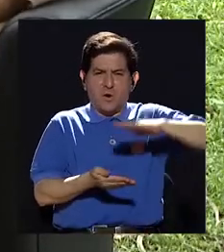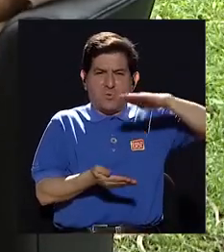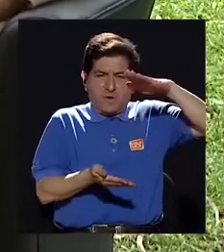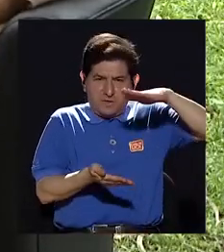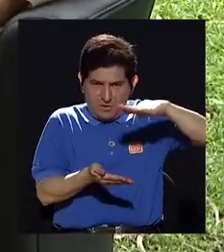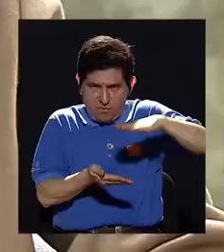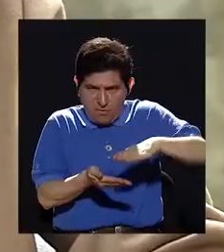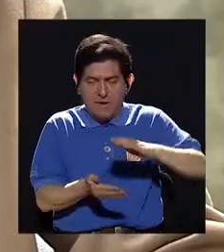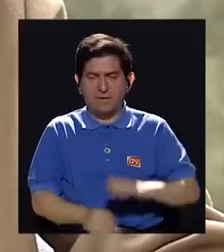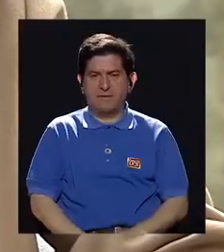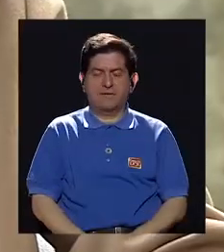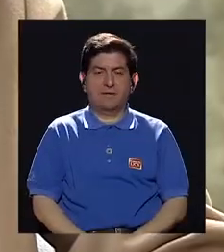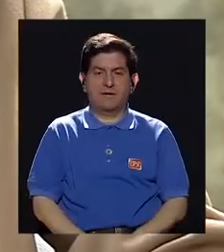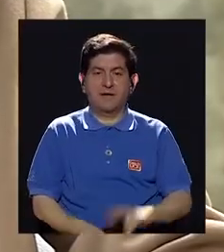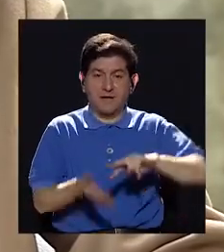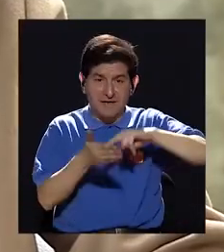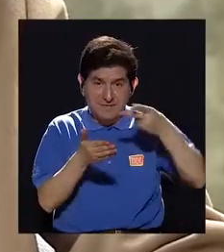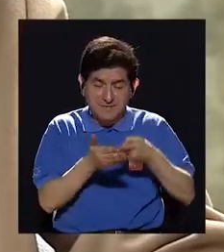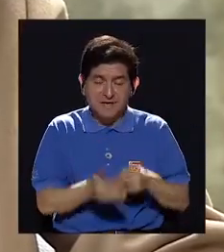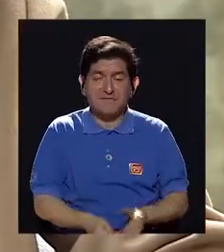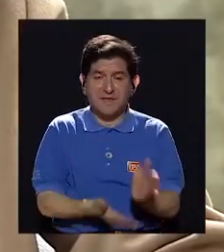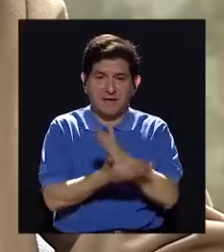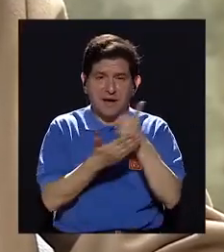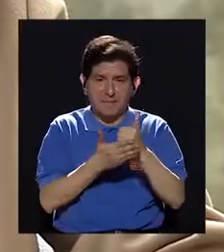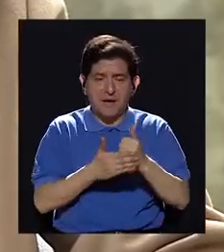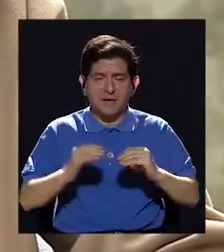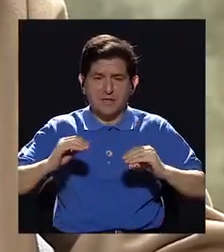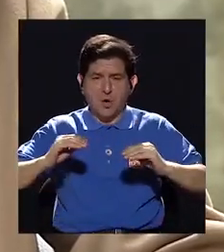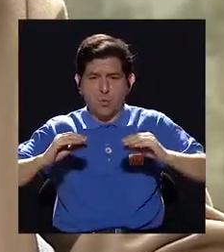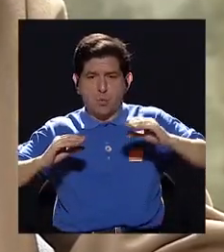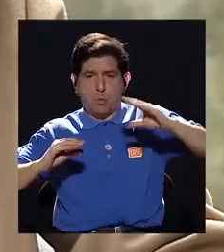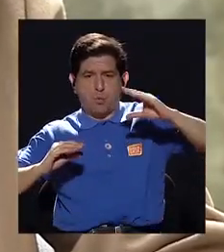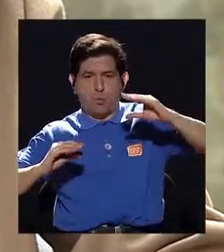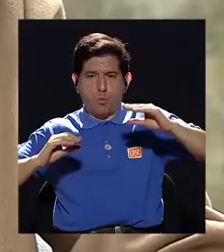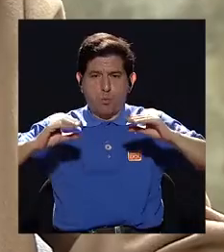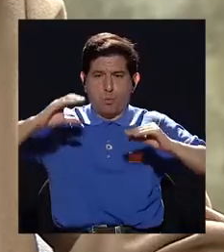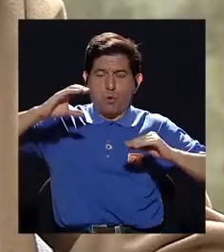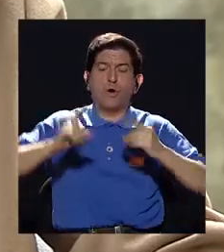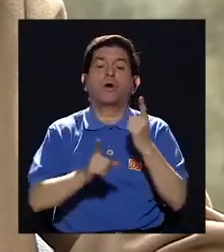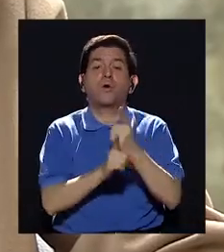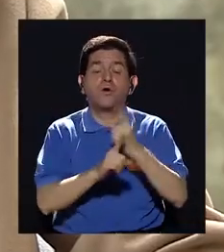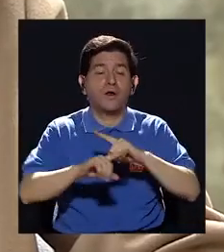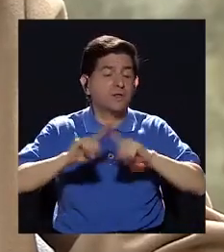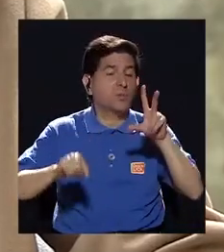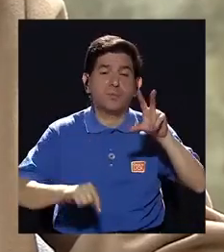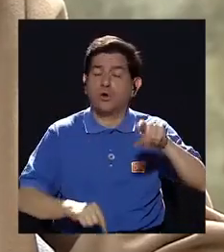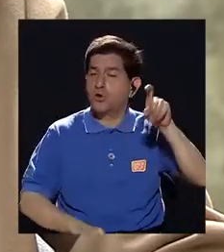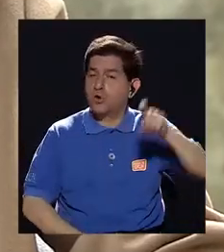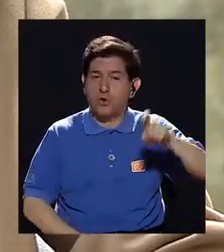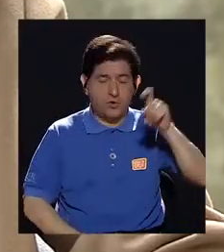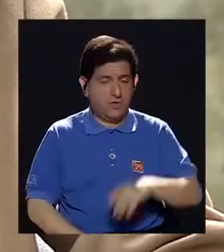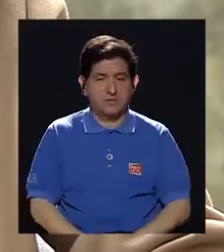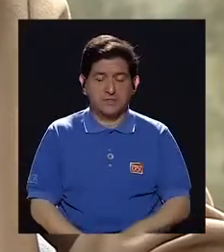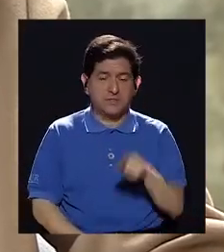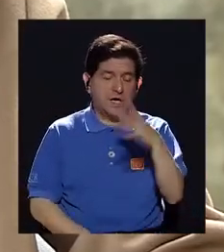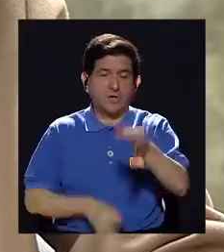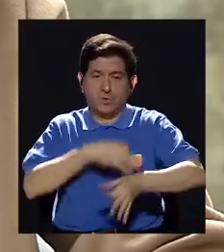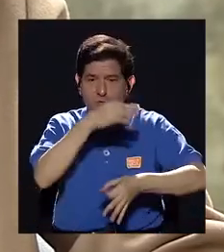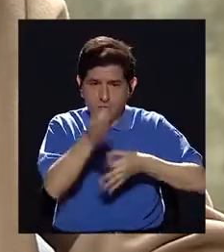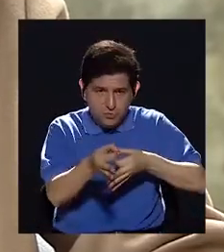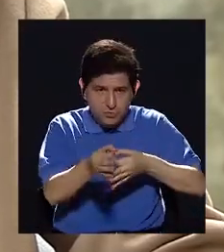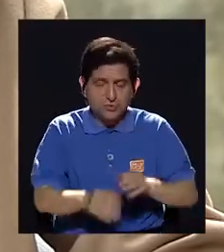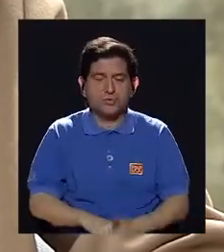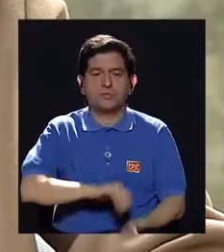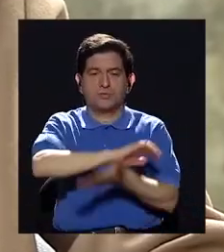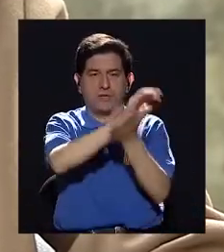presión, baja presión. Pero, o sea, eso es que se infla en un lado y se desinfla en otro lado. Exactamente, pero no necesariamente son